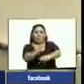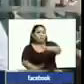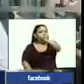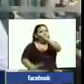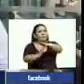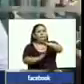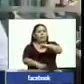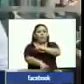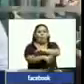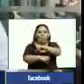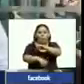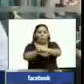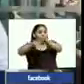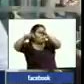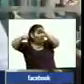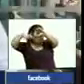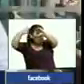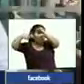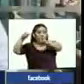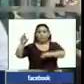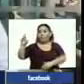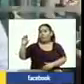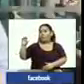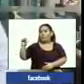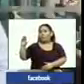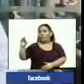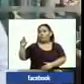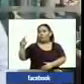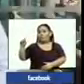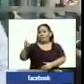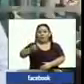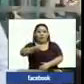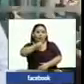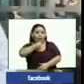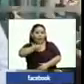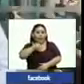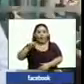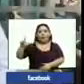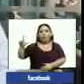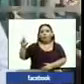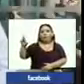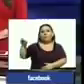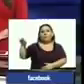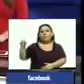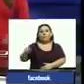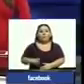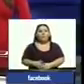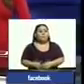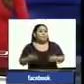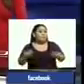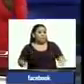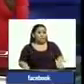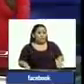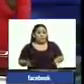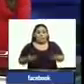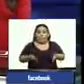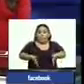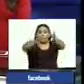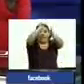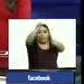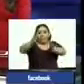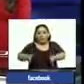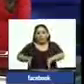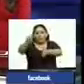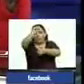mal. Con imágenes de Roberto Martínez, un reporte de Luis Alberto López. Y diversas instituciones se